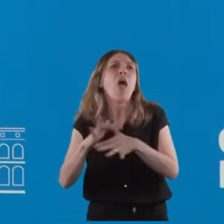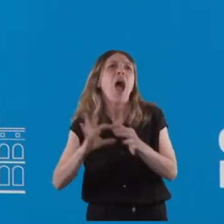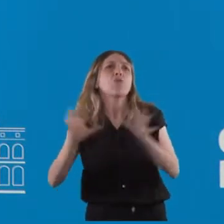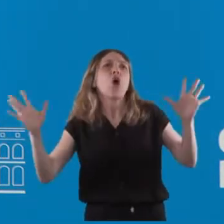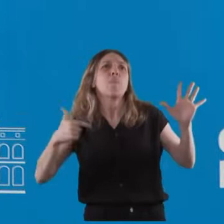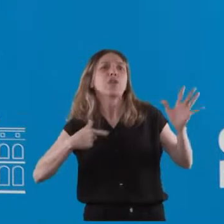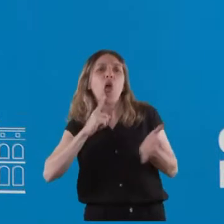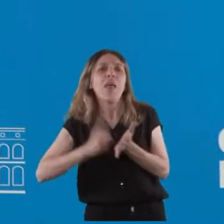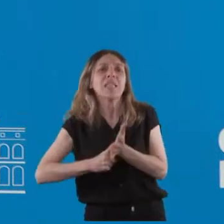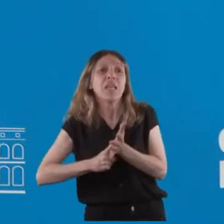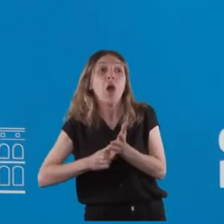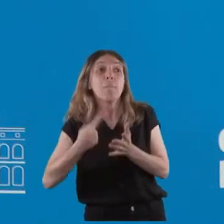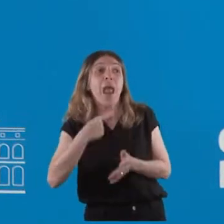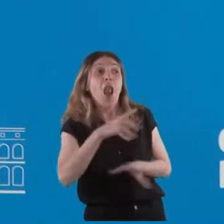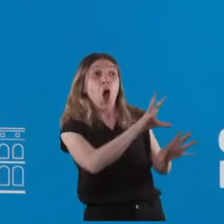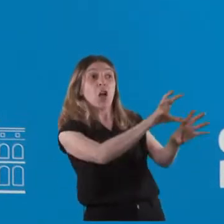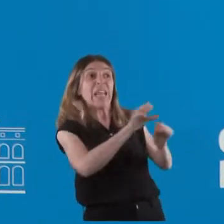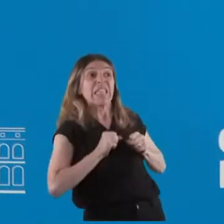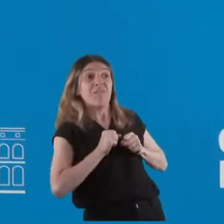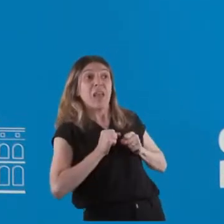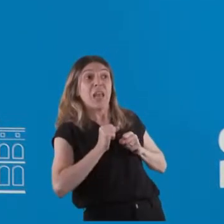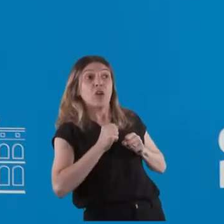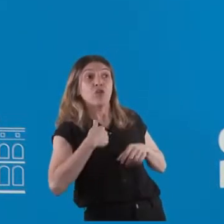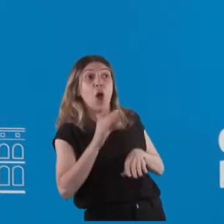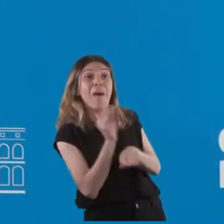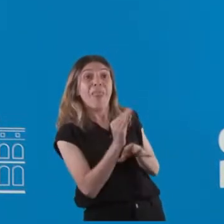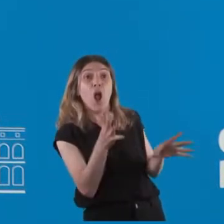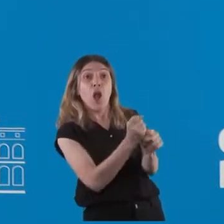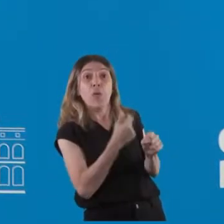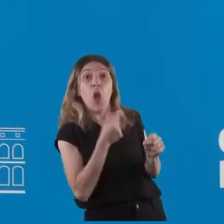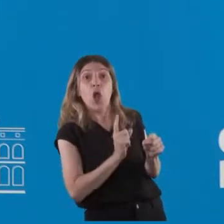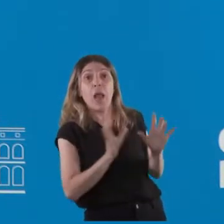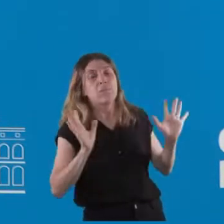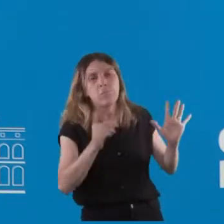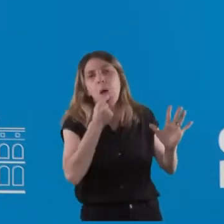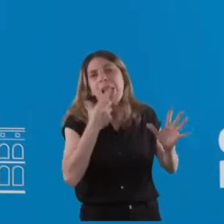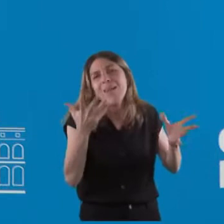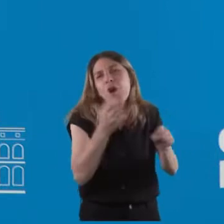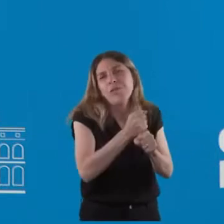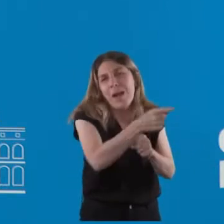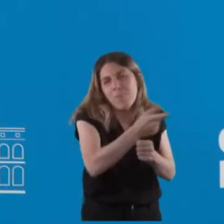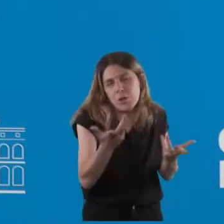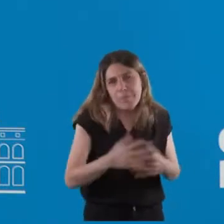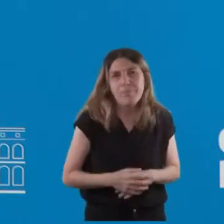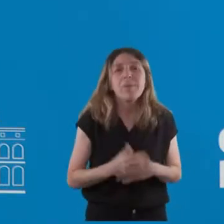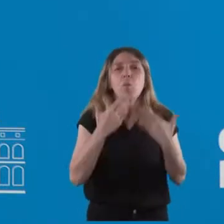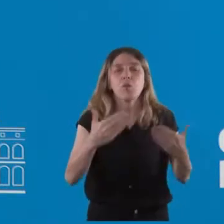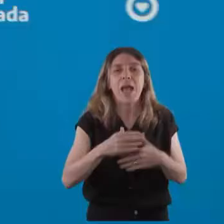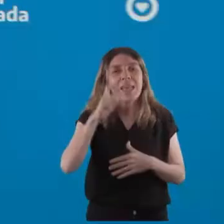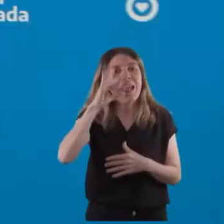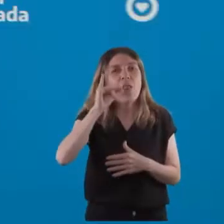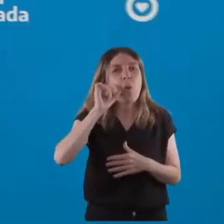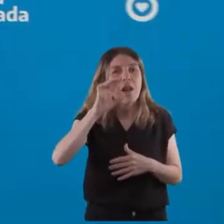recibir y no quiere ser autónomo cuando tiene que ser quien se haga responsable por ejemplo del transporte público en la ciudad de buenos aires- muchas gracias